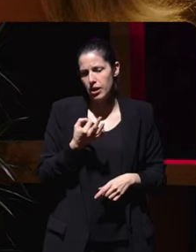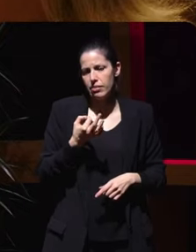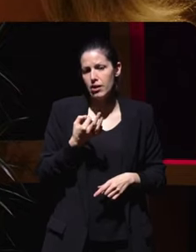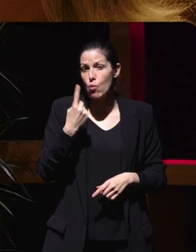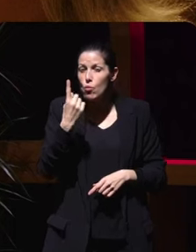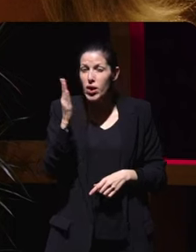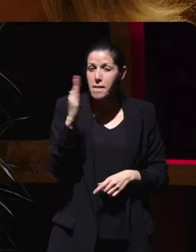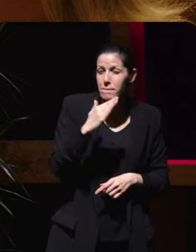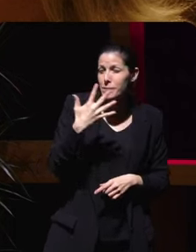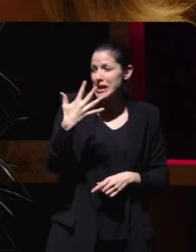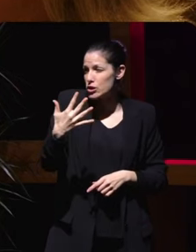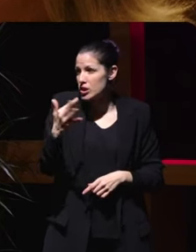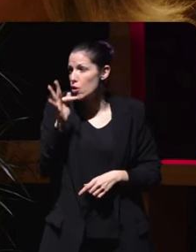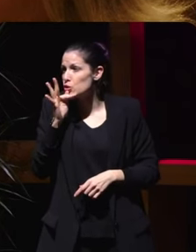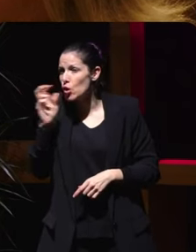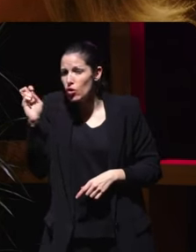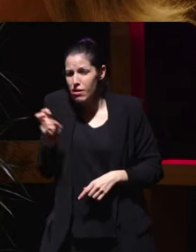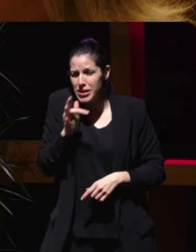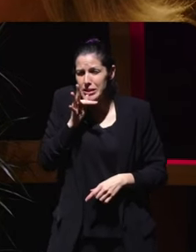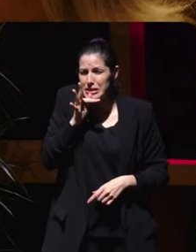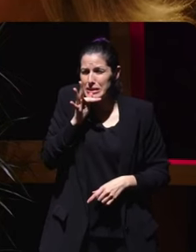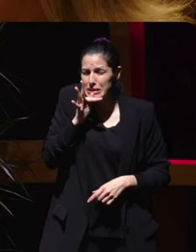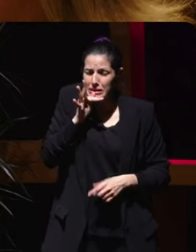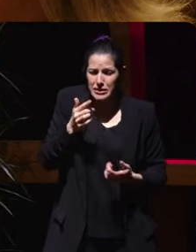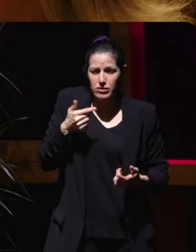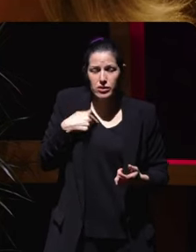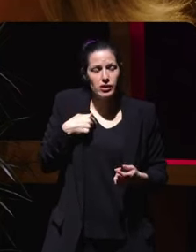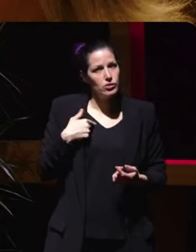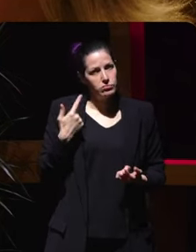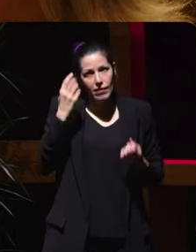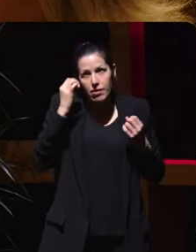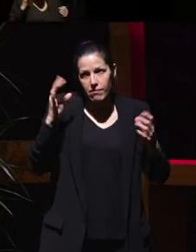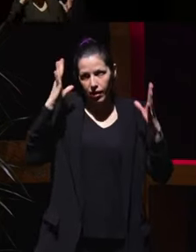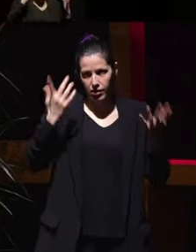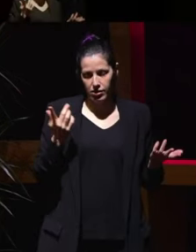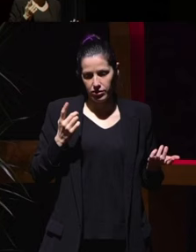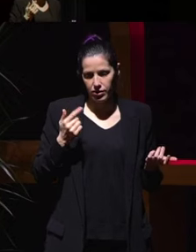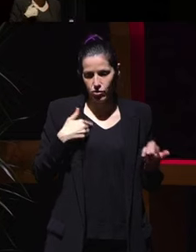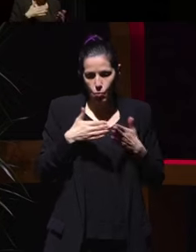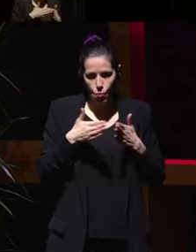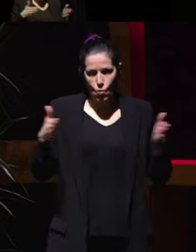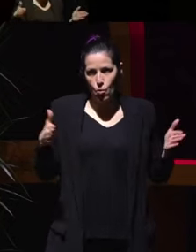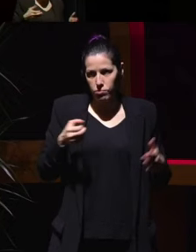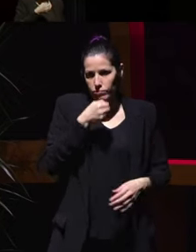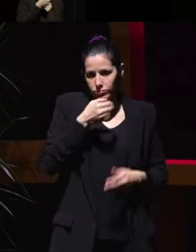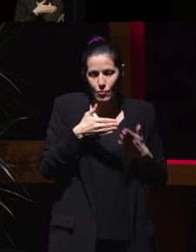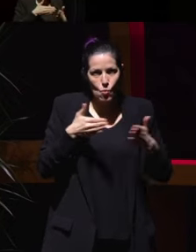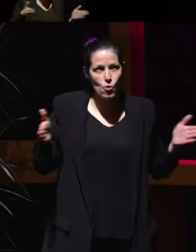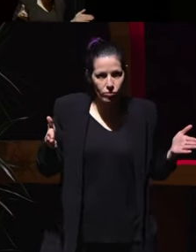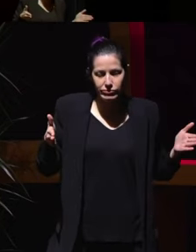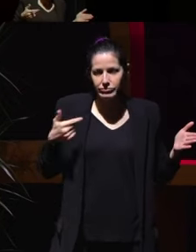non aparecía polo estudio. Entón podedes imaginarvos como estaba eu, primeira vez diante do micrófono, vendo que